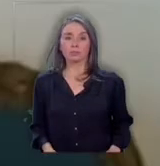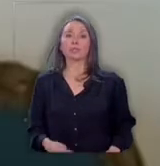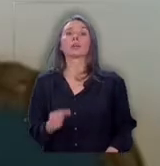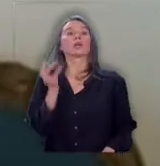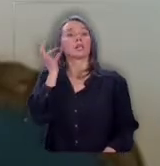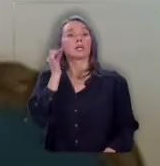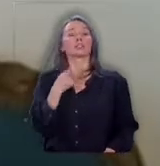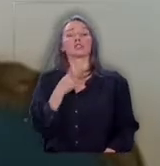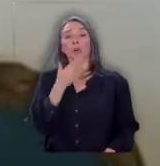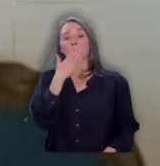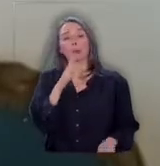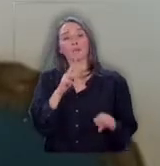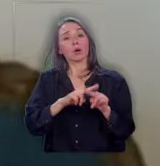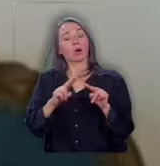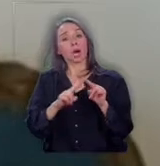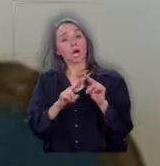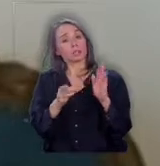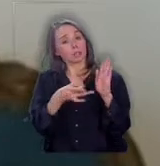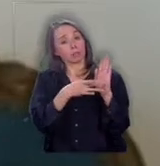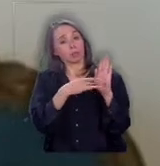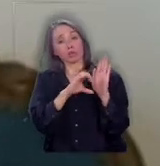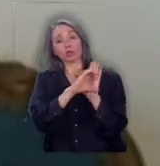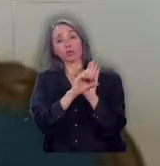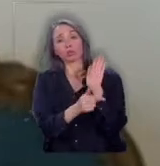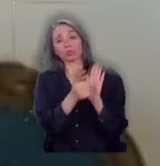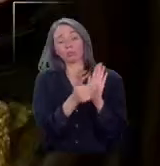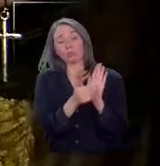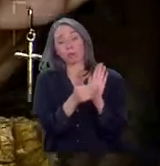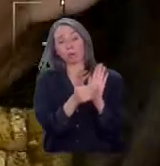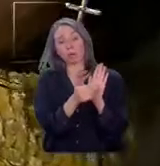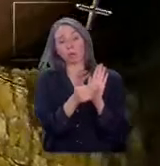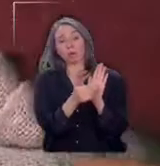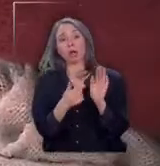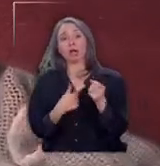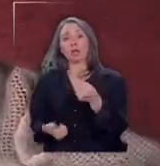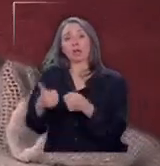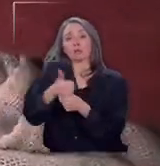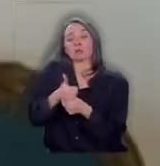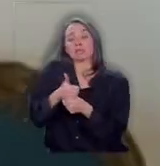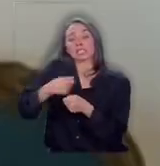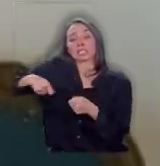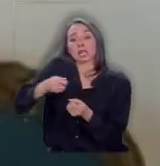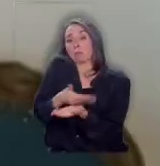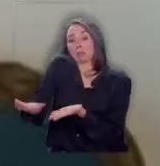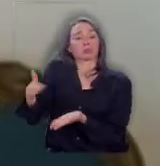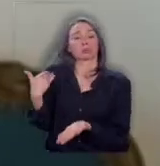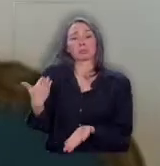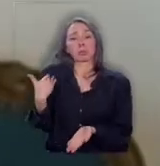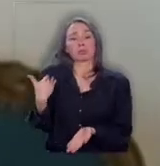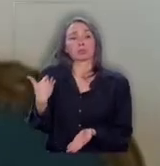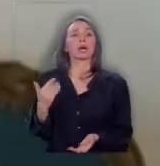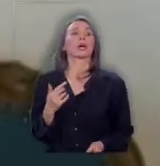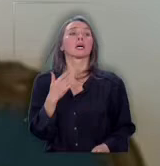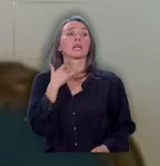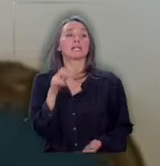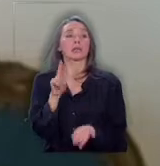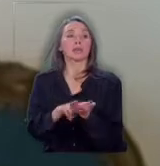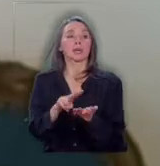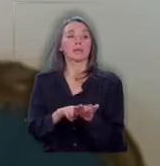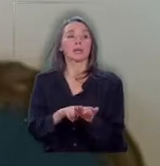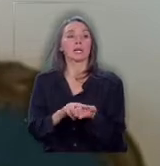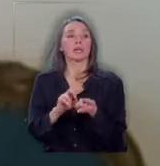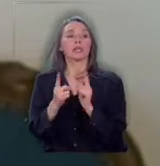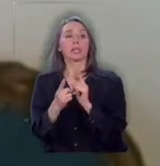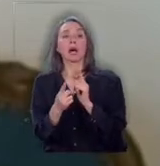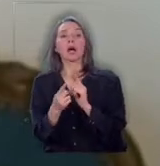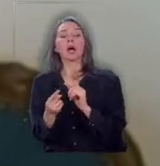yo prefiero cometer un sacrilegio con la Constitución y ser destituida como senadora que de de verdad pasar por